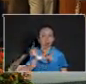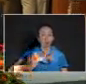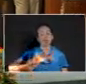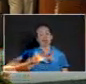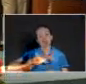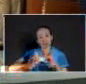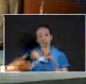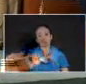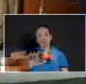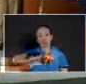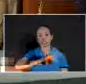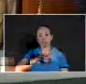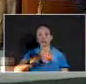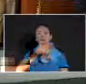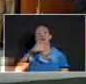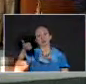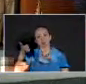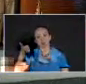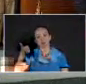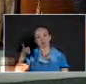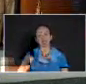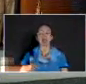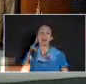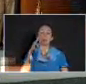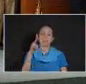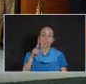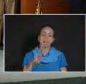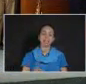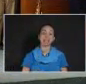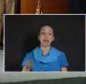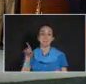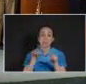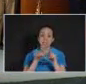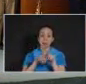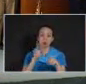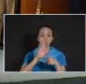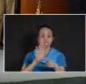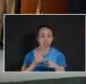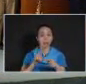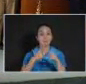Entonces miran el mismo asunto bajo diferente perspectiva.